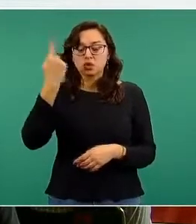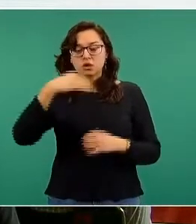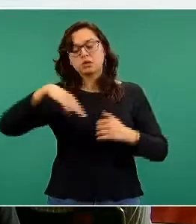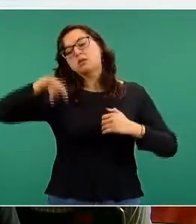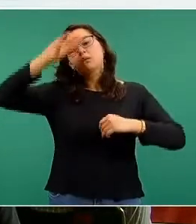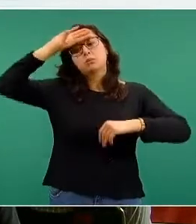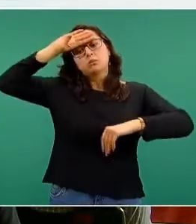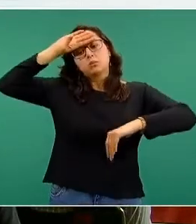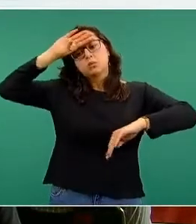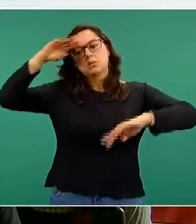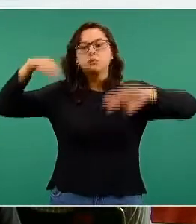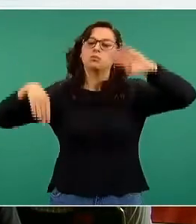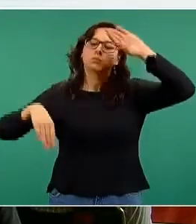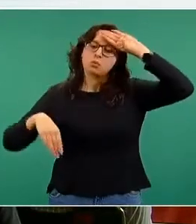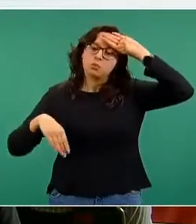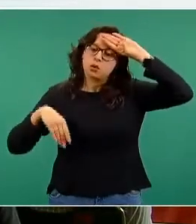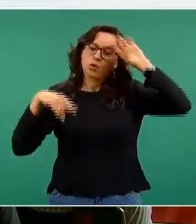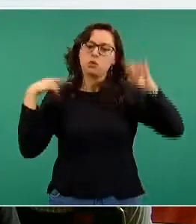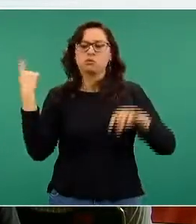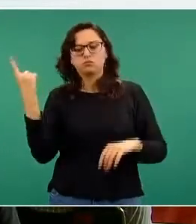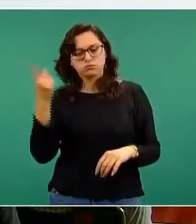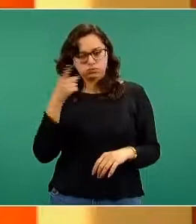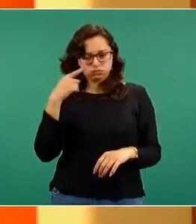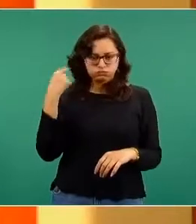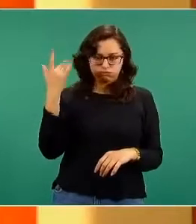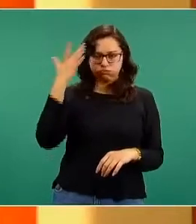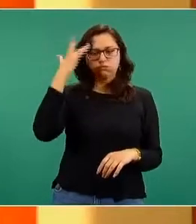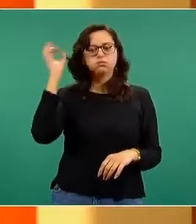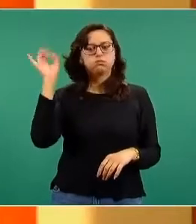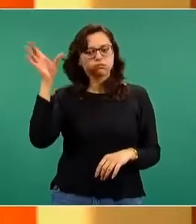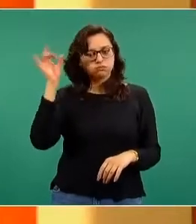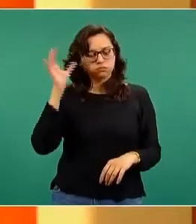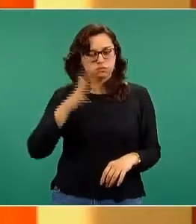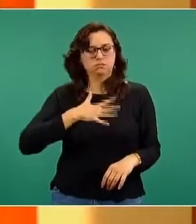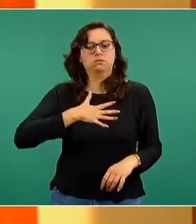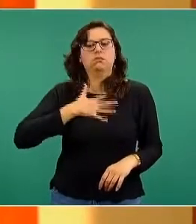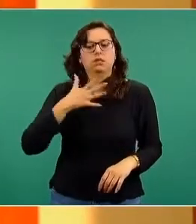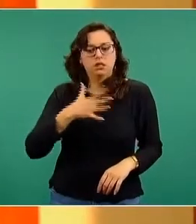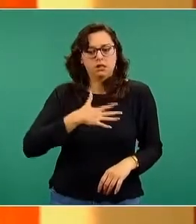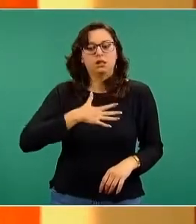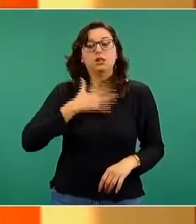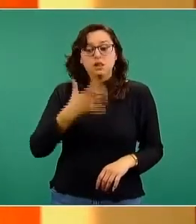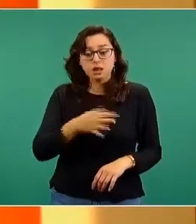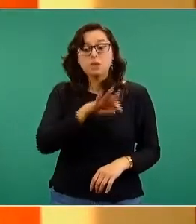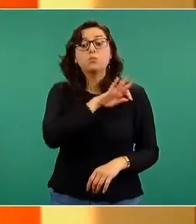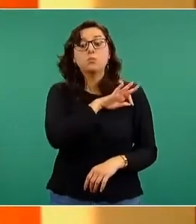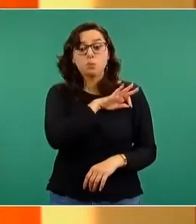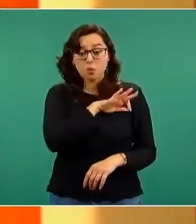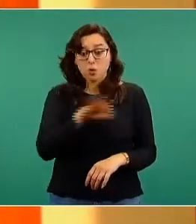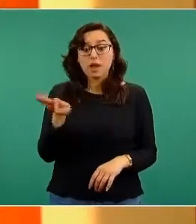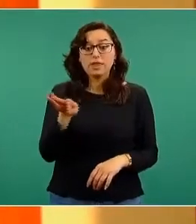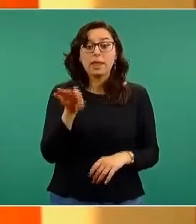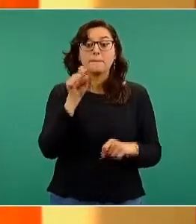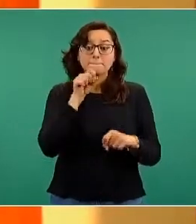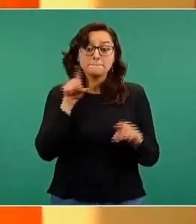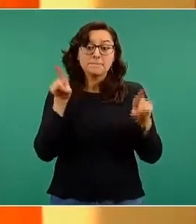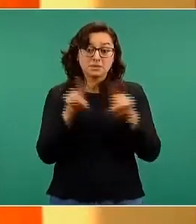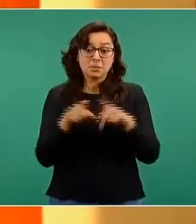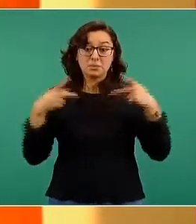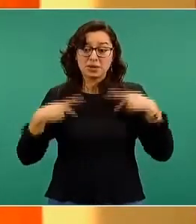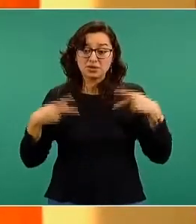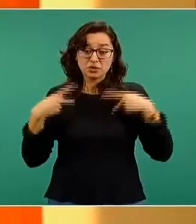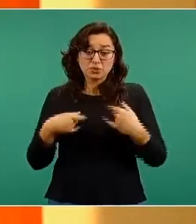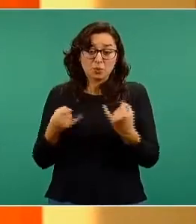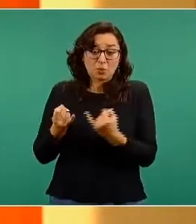inyección, puede haber mareo, puede haber dolor de cabeza, puede haber náusea, puede haber en algunas personas, sobre todo que tienen muy bajo peso,